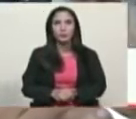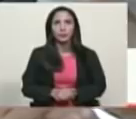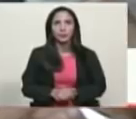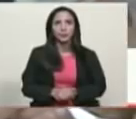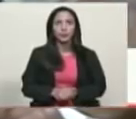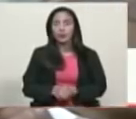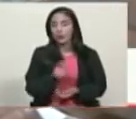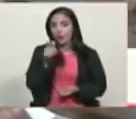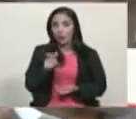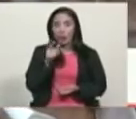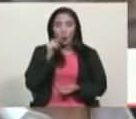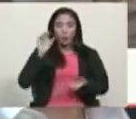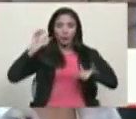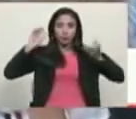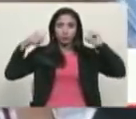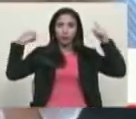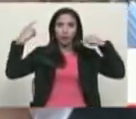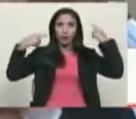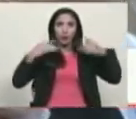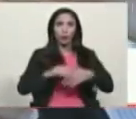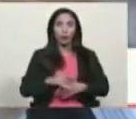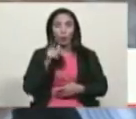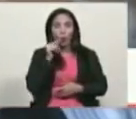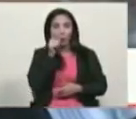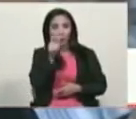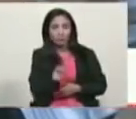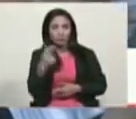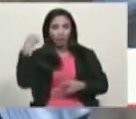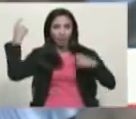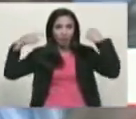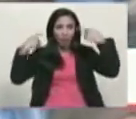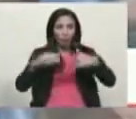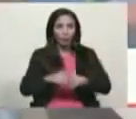un loco, John Bolton es un loco,